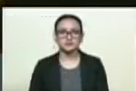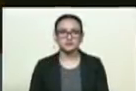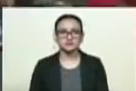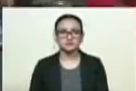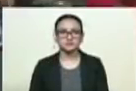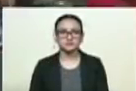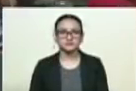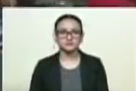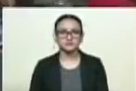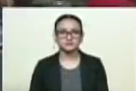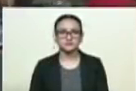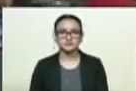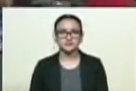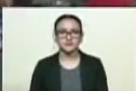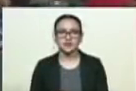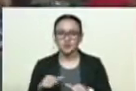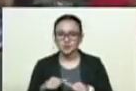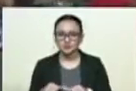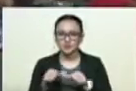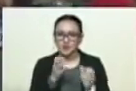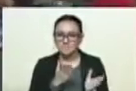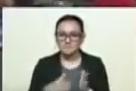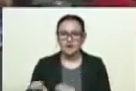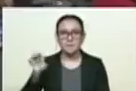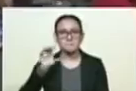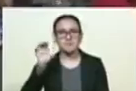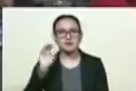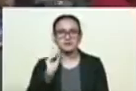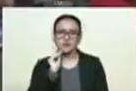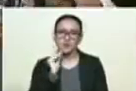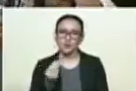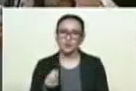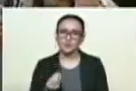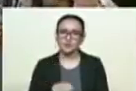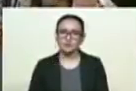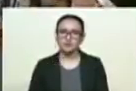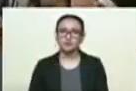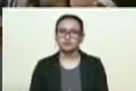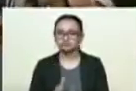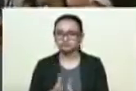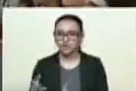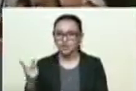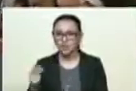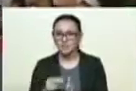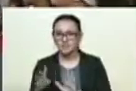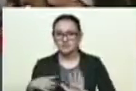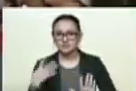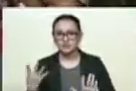a continuar elaborando el plan de la patria de la juventud para el periodo